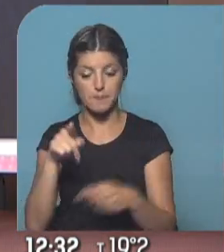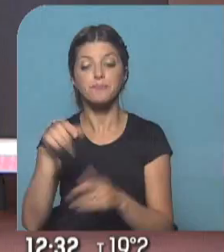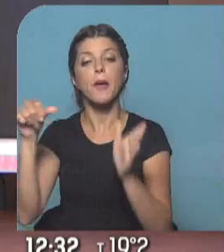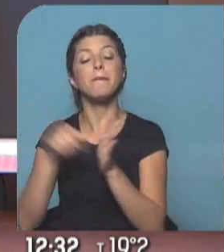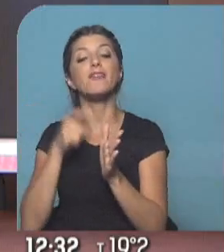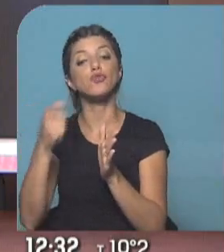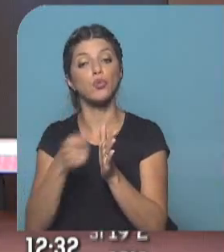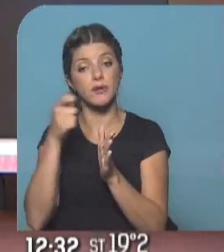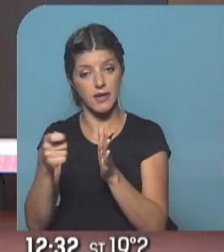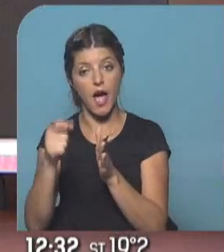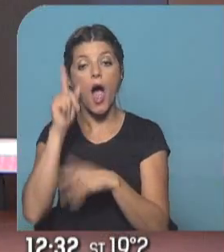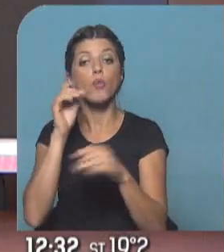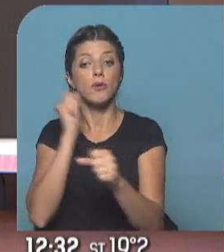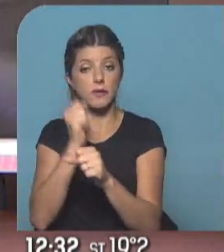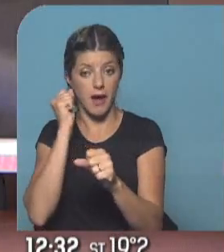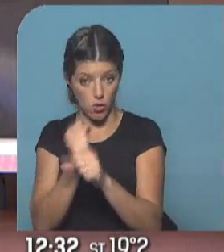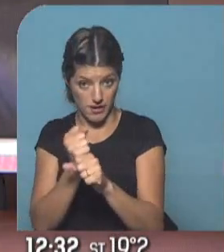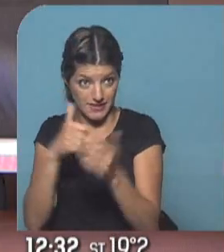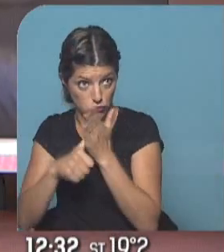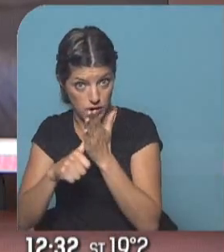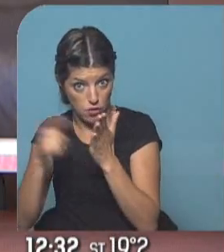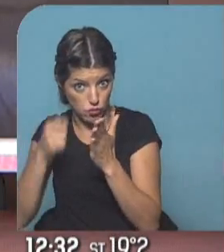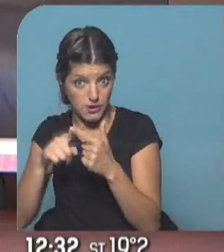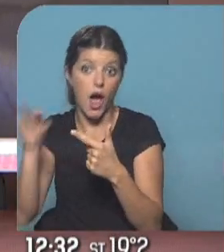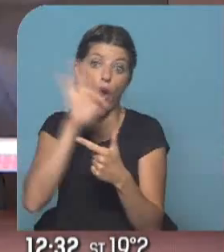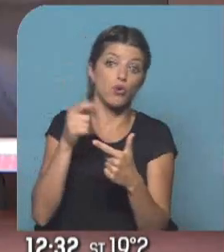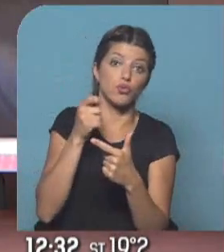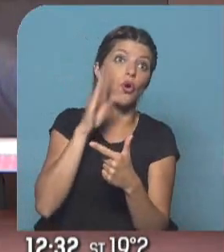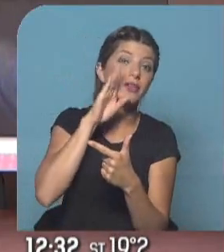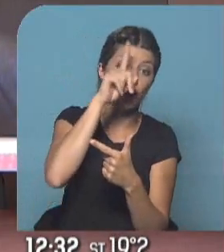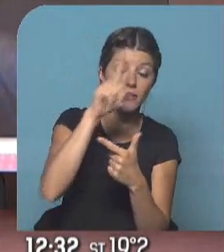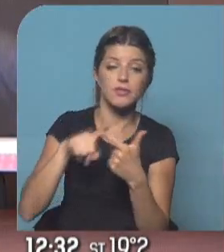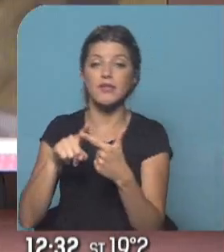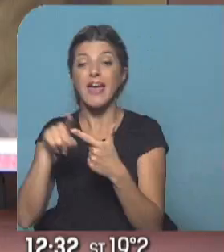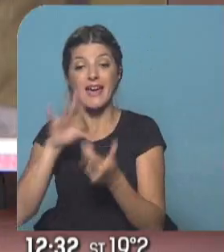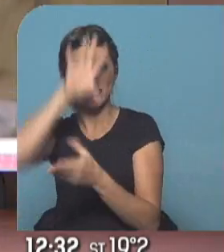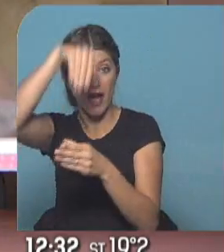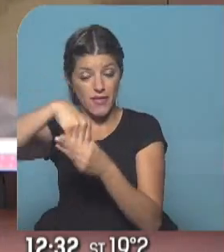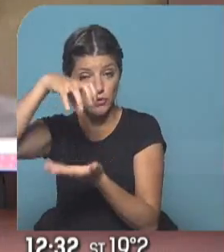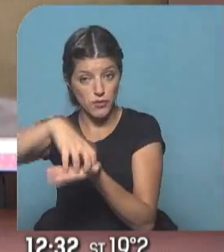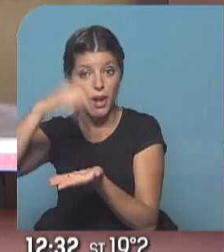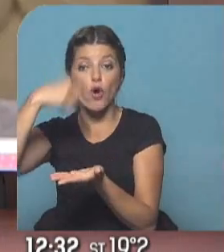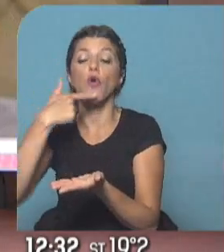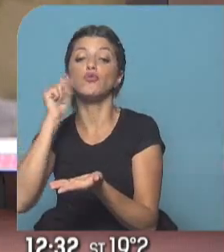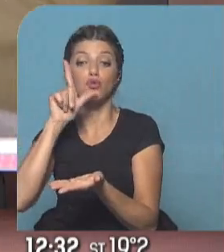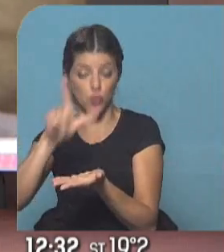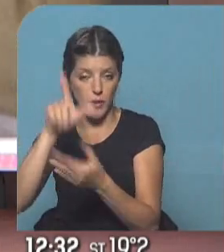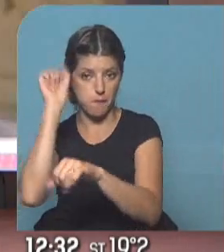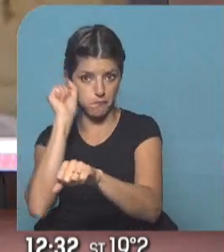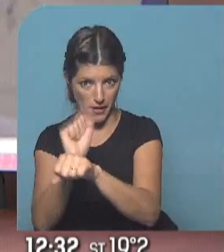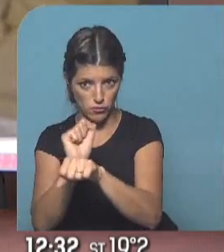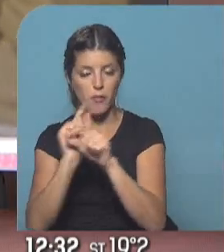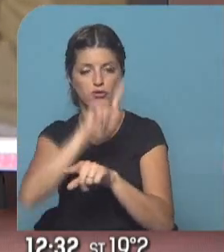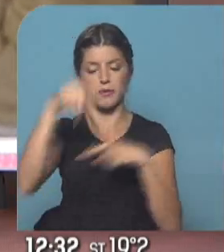de funcionarios de origen turco y turco-estadounidenses que trabajaban para el consulado de los Estados Unidos en Estambul, como decía. Aquí